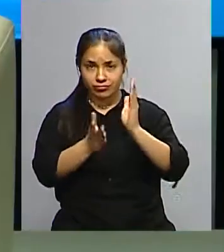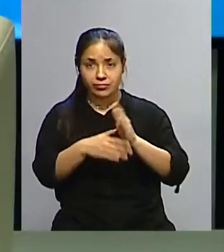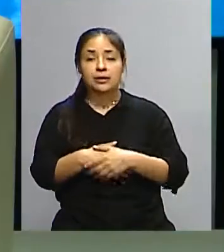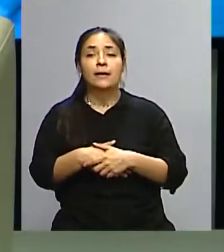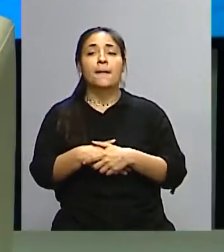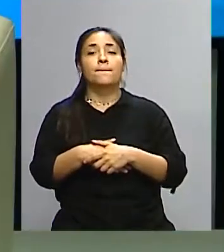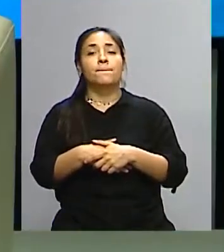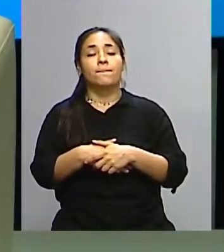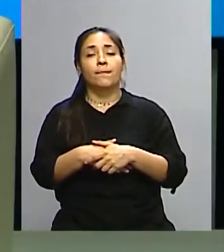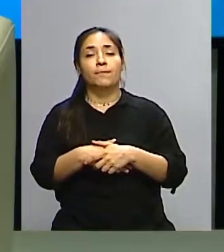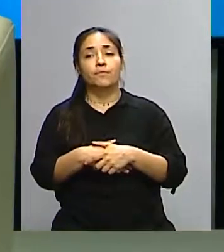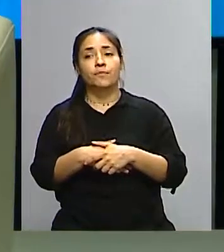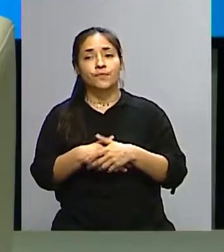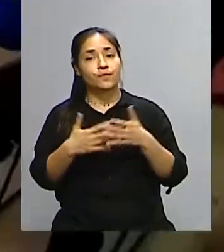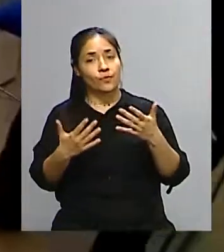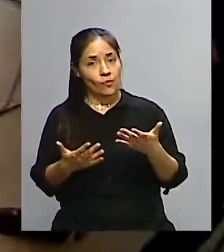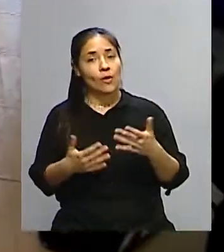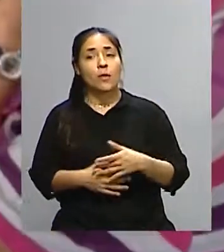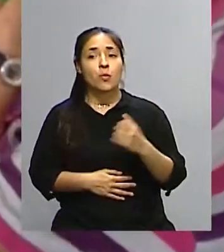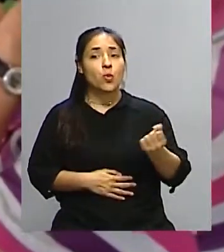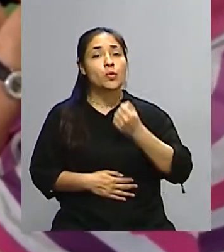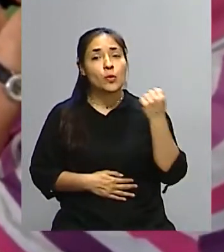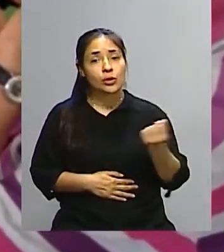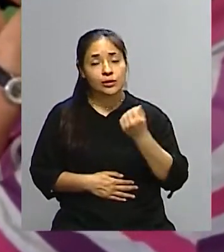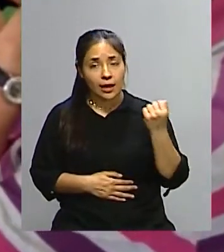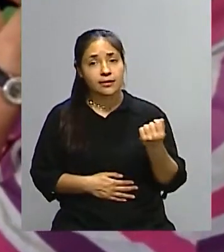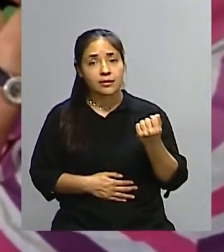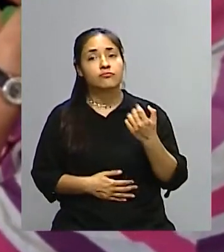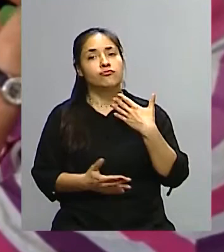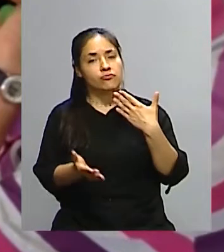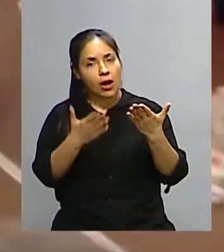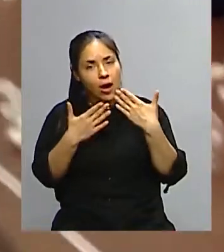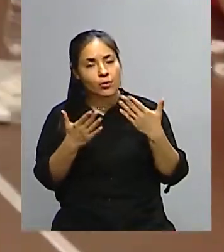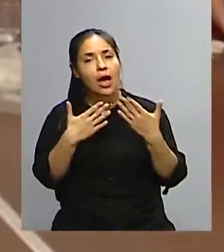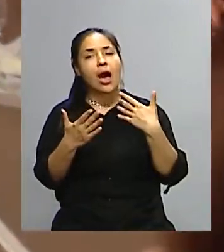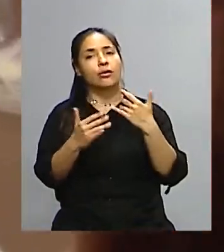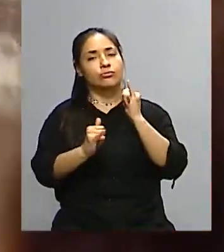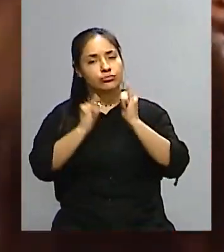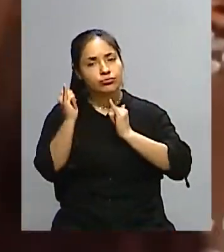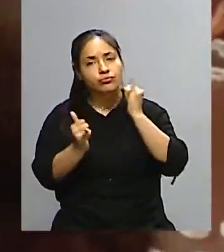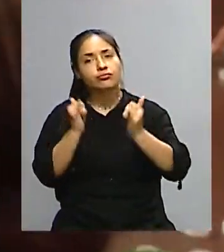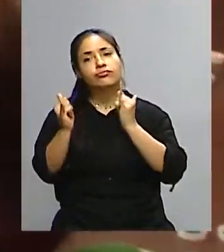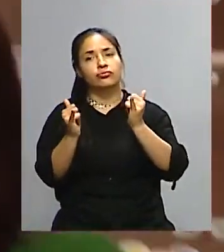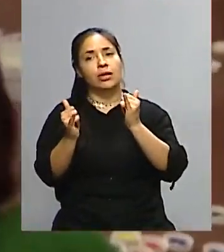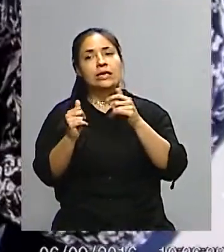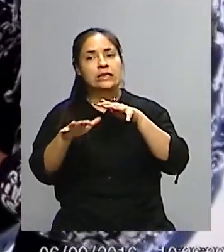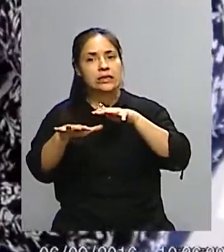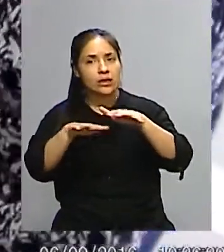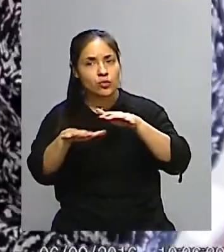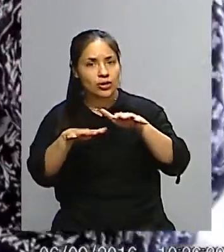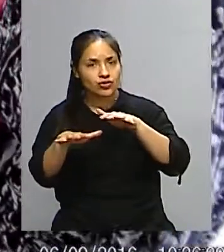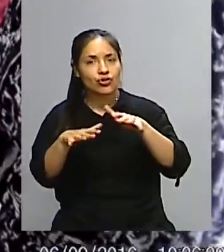agresoras. Entonces, bueno, por eso es importante poder hablarlo, ponerlo en palabras y por ahí describir ciertas situaciones